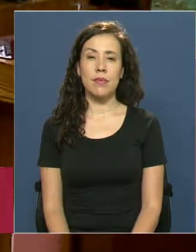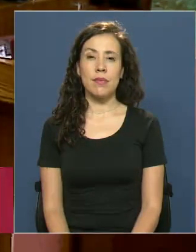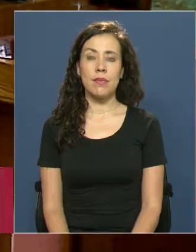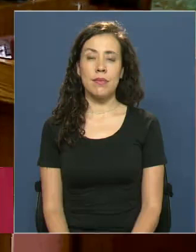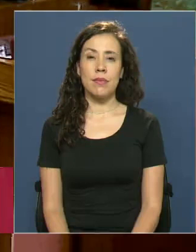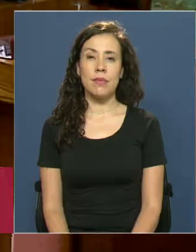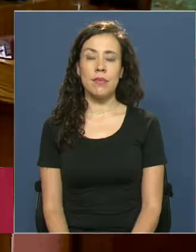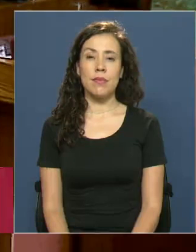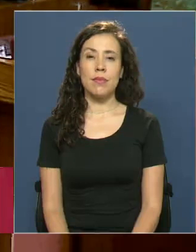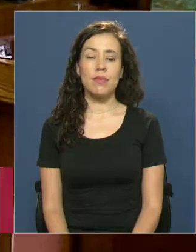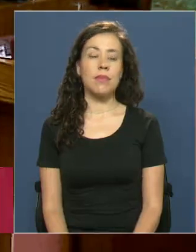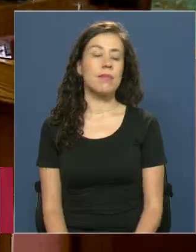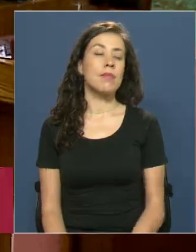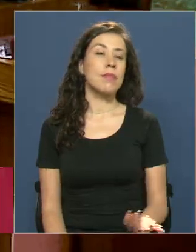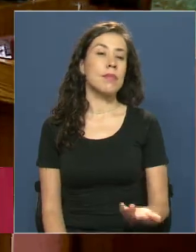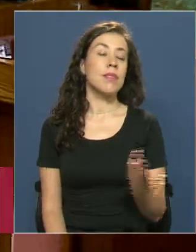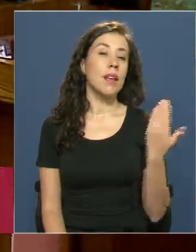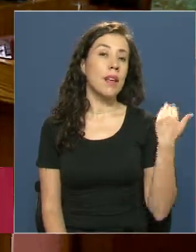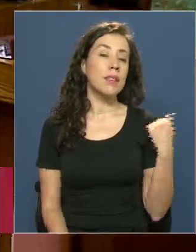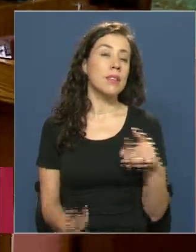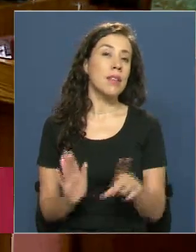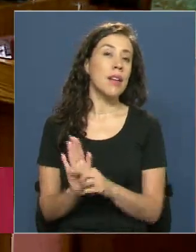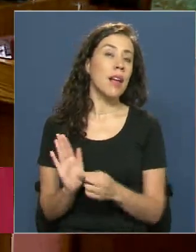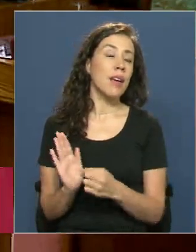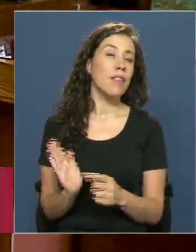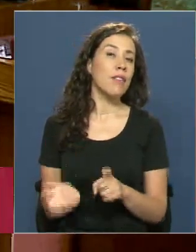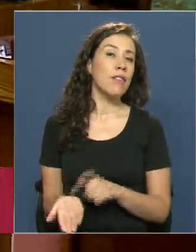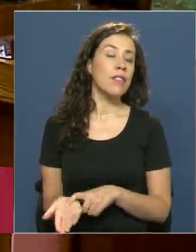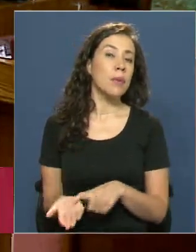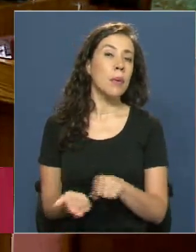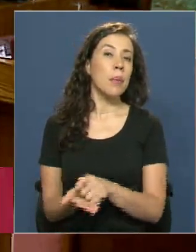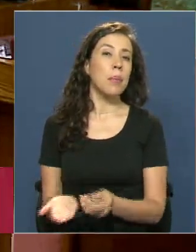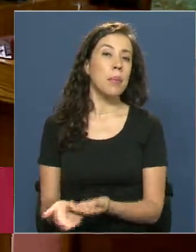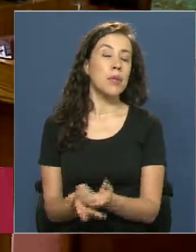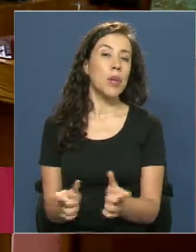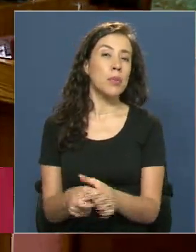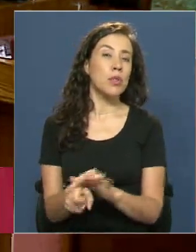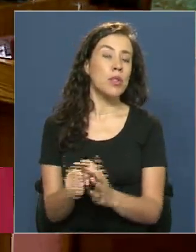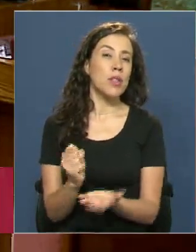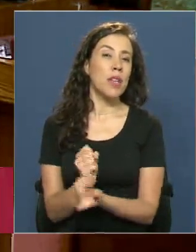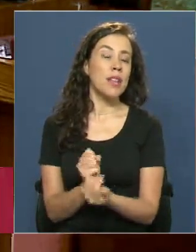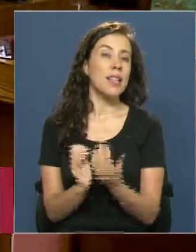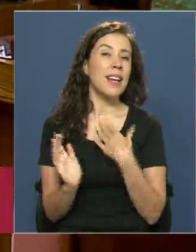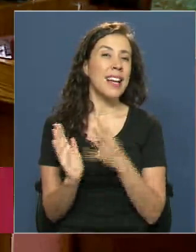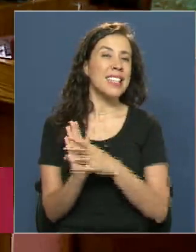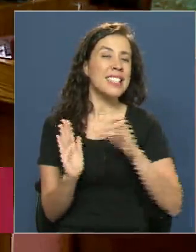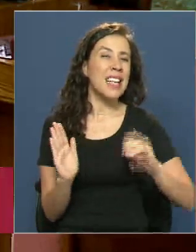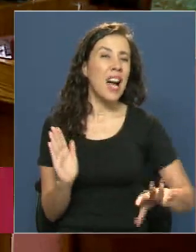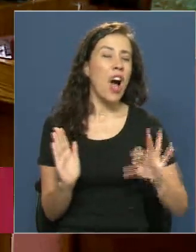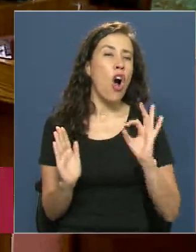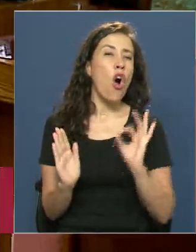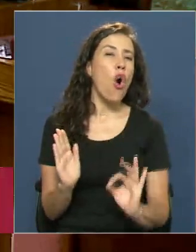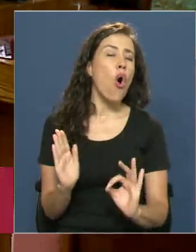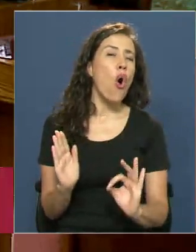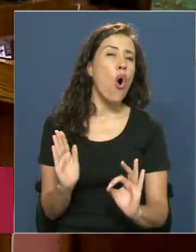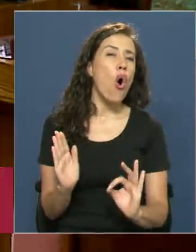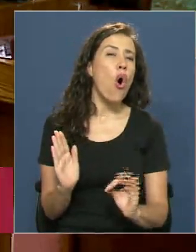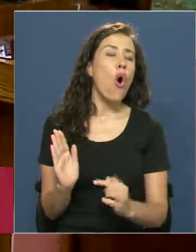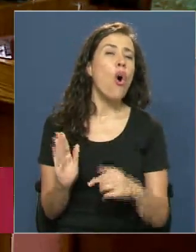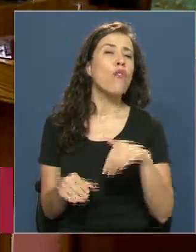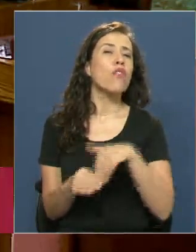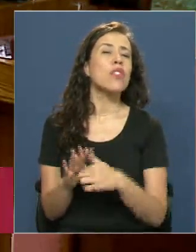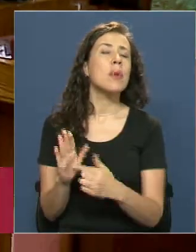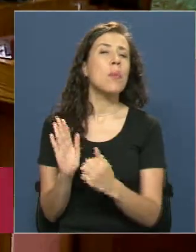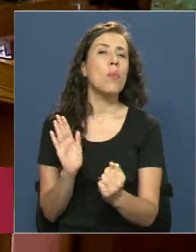Presidente, que ya no ocurrió una votación en una ley anterior. ¿Estamos votando la propuesta de la Comisión de Hacienda de suprimir o estamos votando el